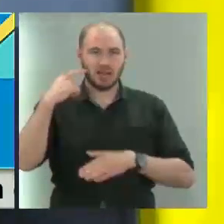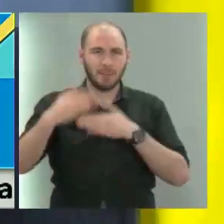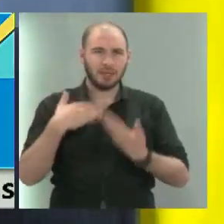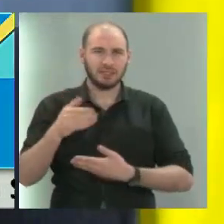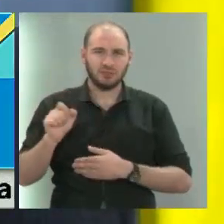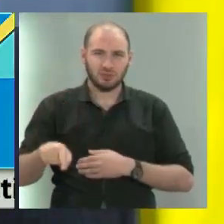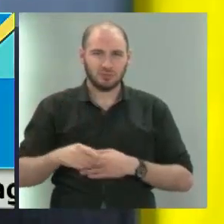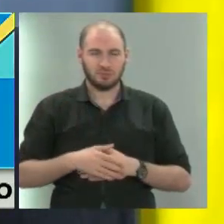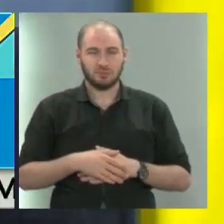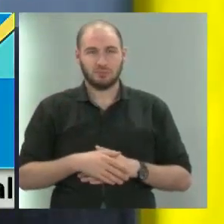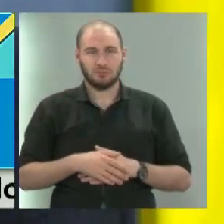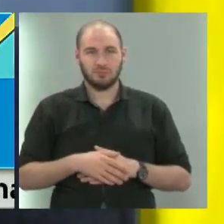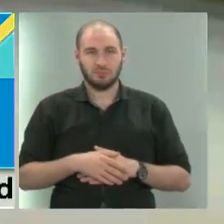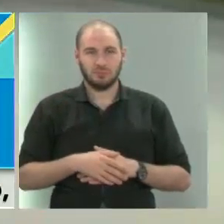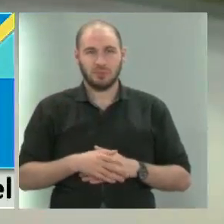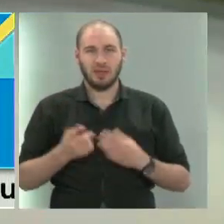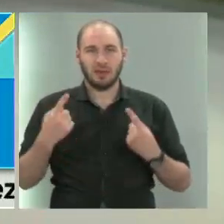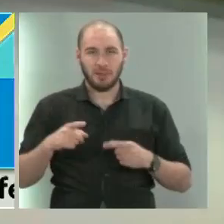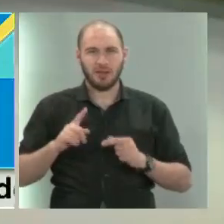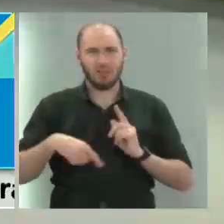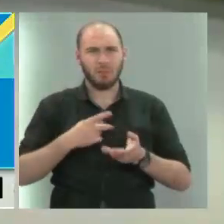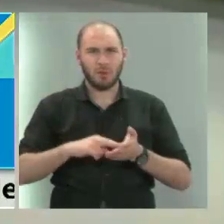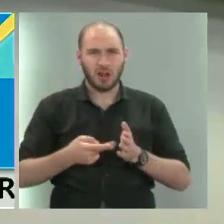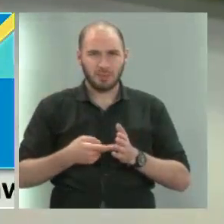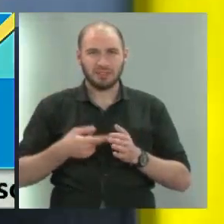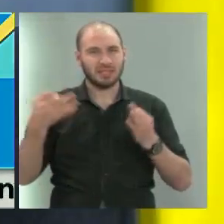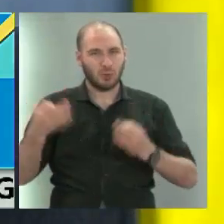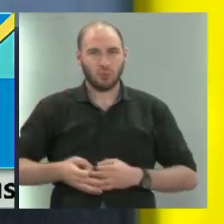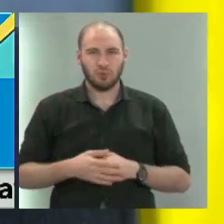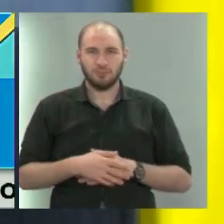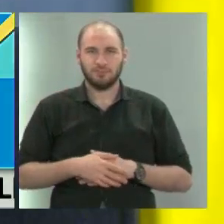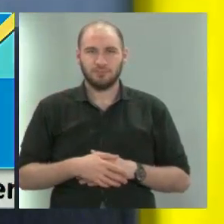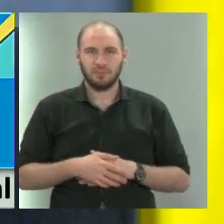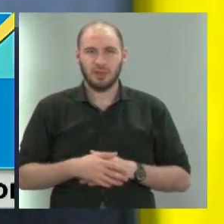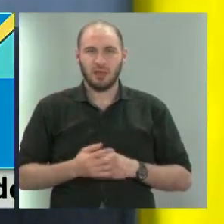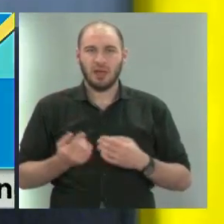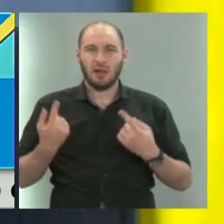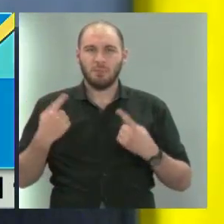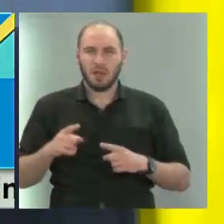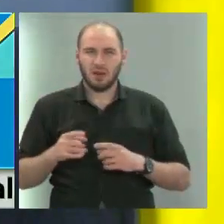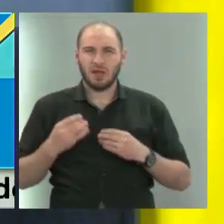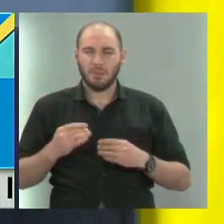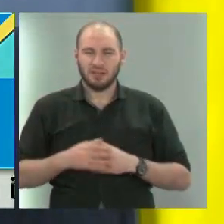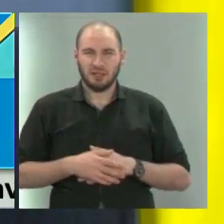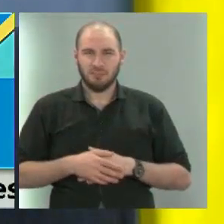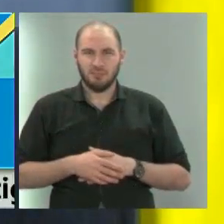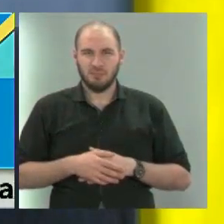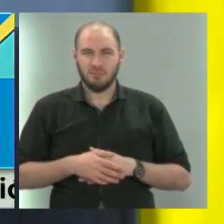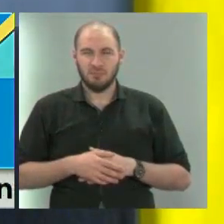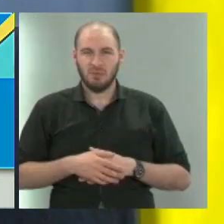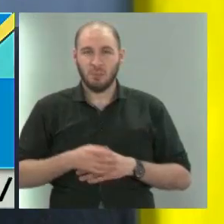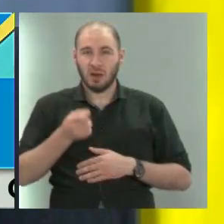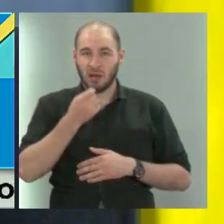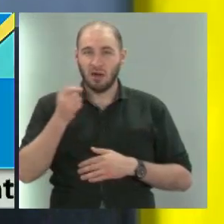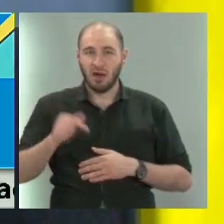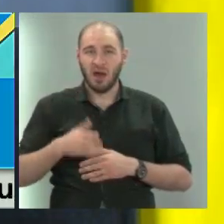hijo. Pero trae consecuencias, no cabe duda. Pero el tema es que si esto